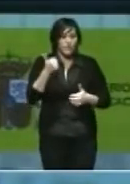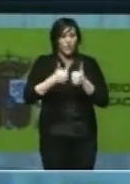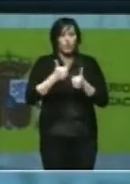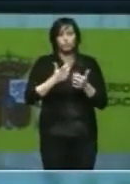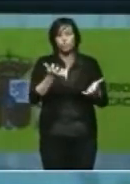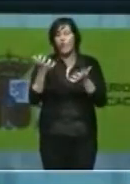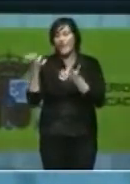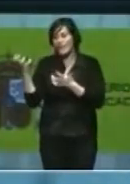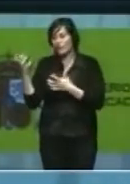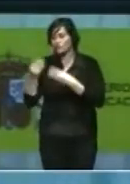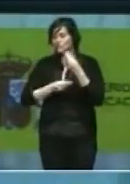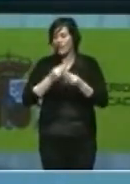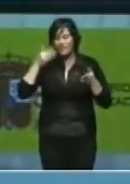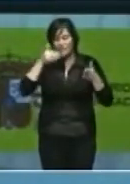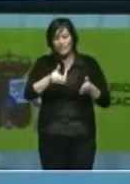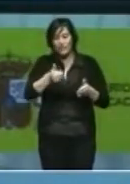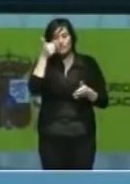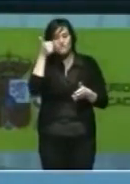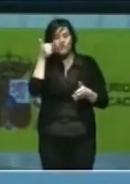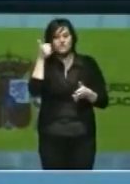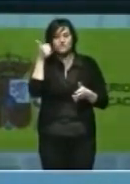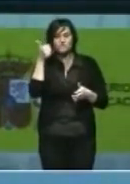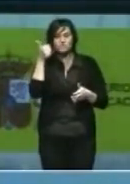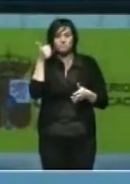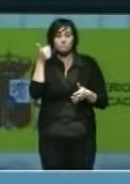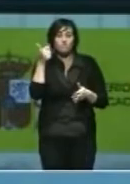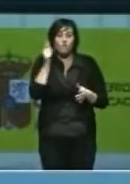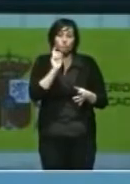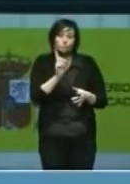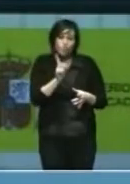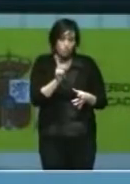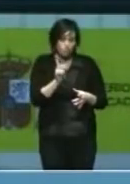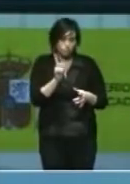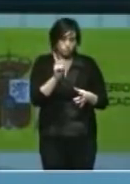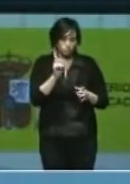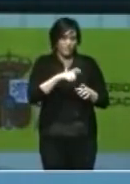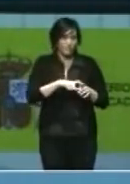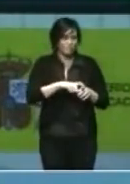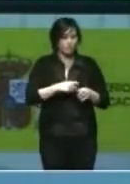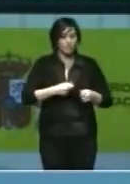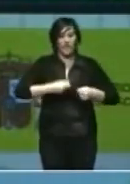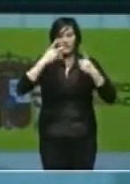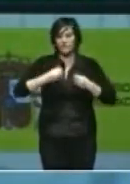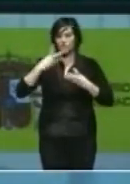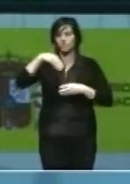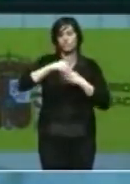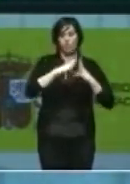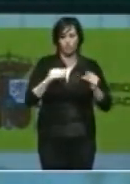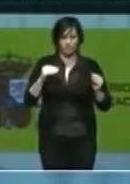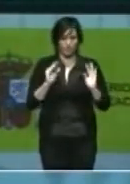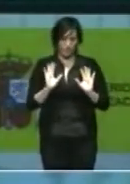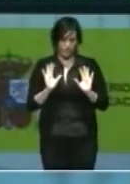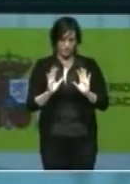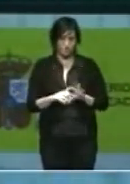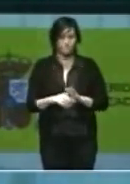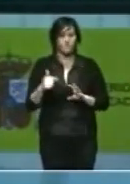ganados, pues se ha centrado fundamentalmente o exclusivamente, aparte de otro tipo de edificios, en arquitecturas universitarias, ¿no?